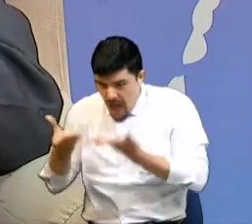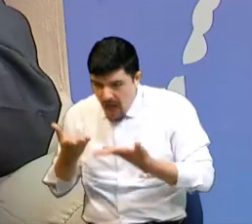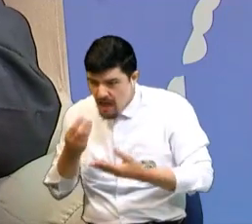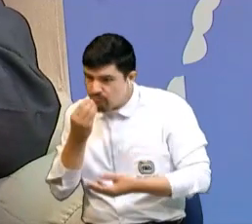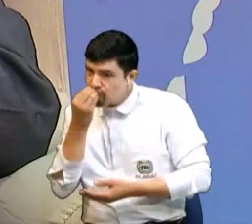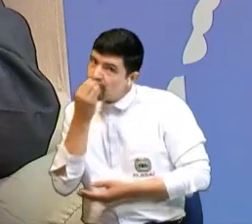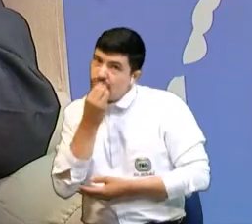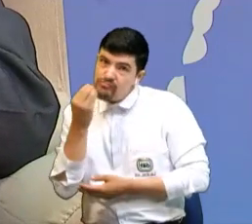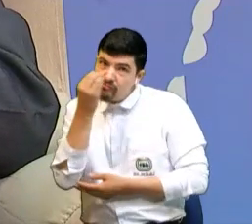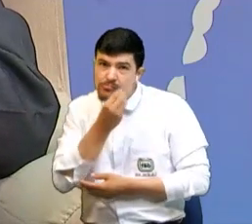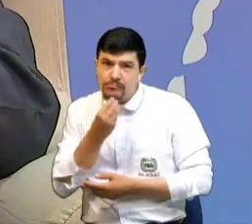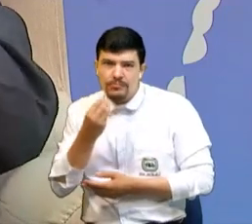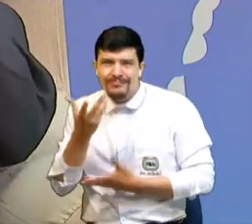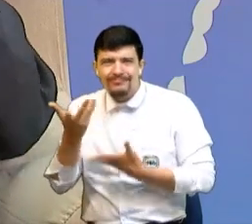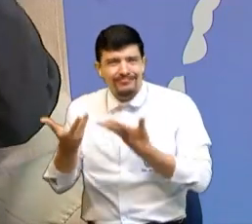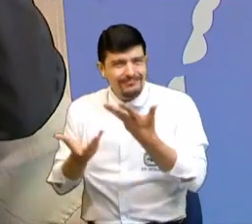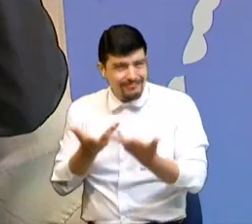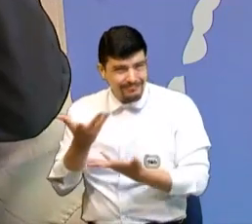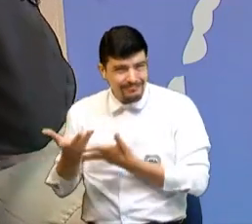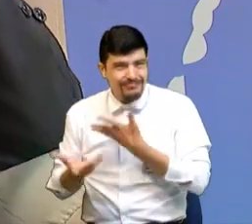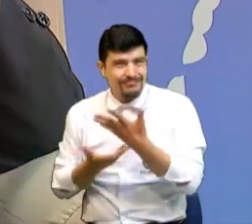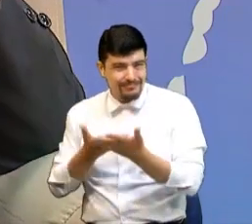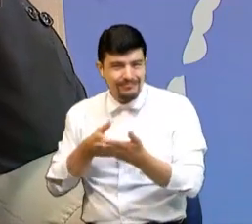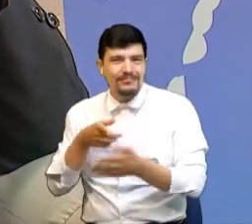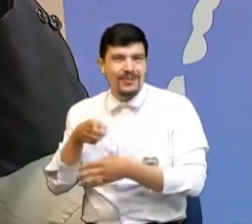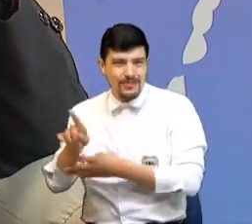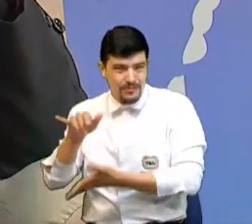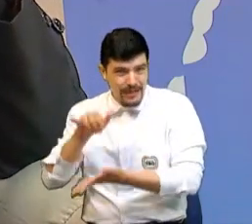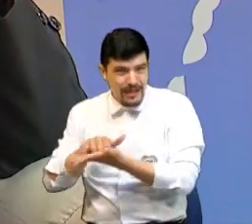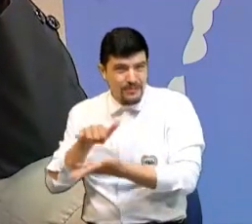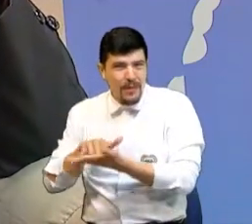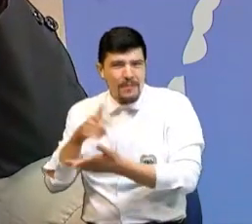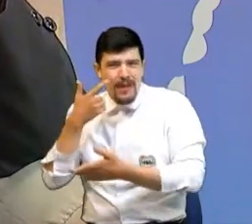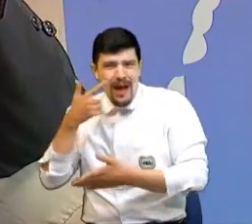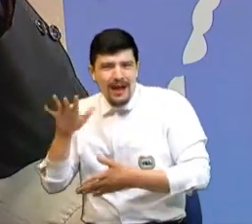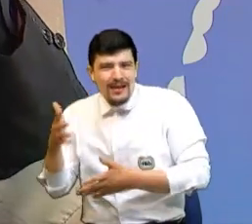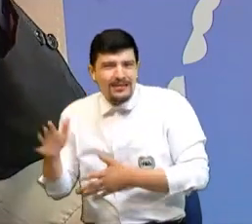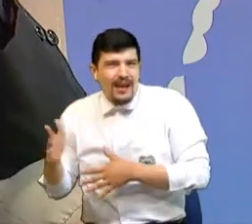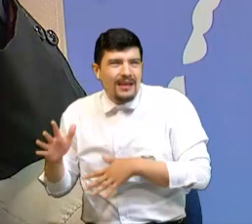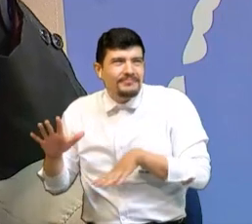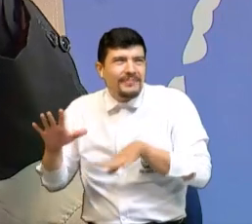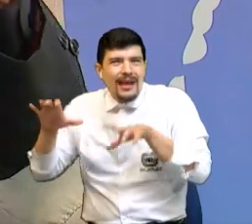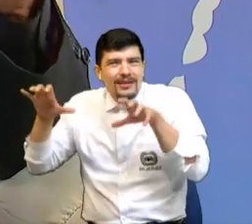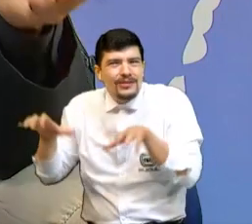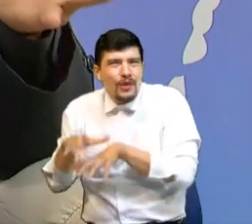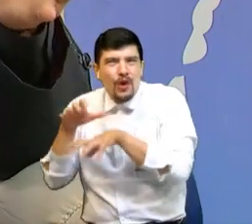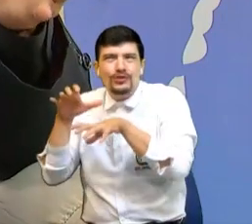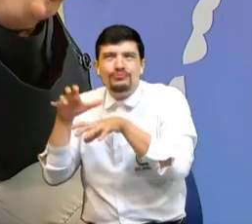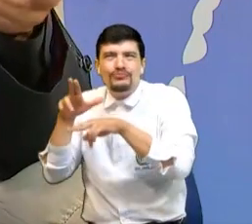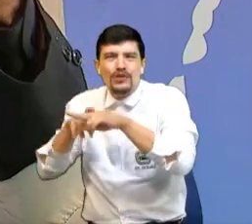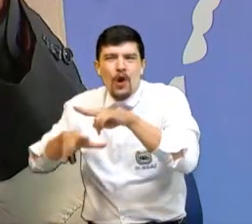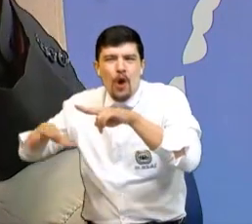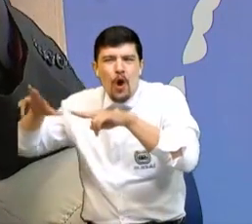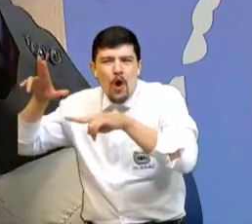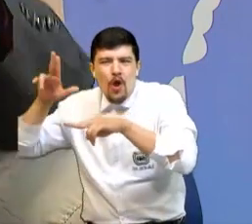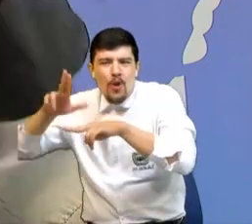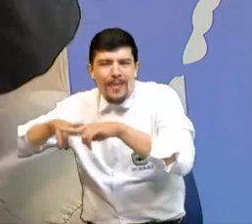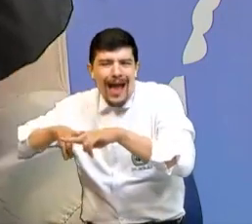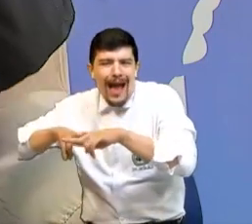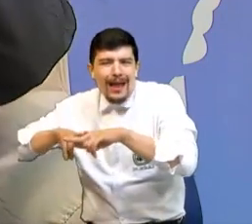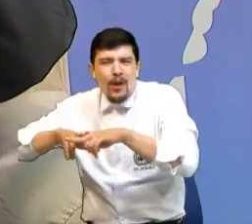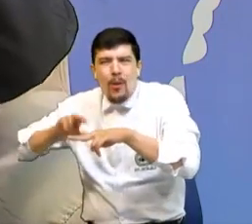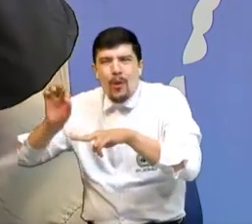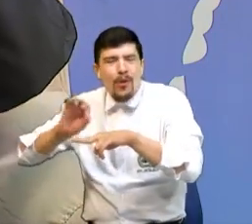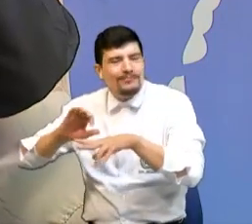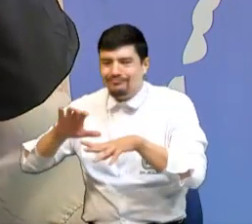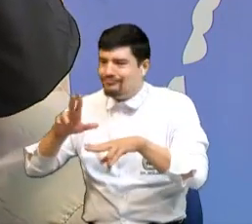besos, que parecen en principio como hechos, pues no normales, pero uh-huh. tampoco tan anormales, no. Desde